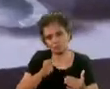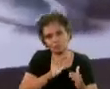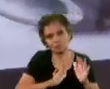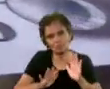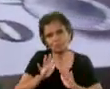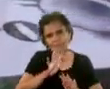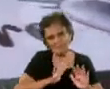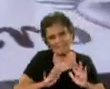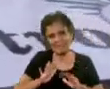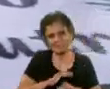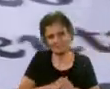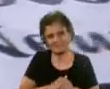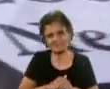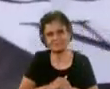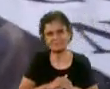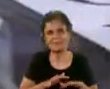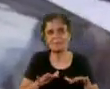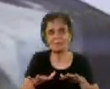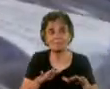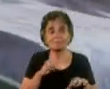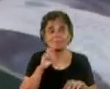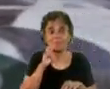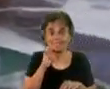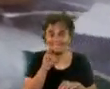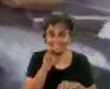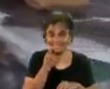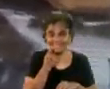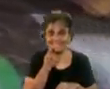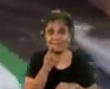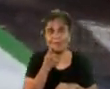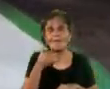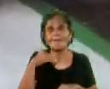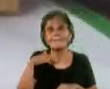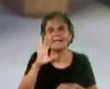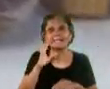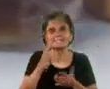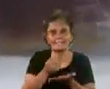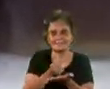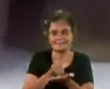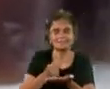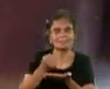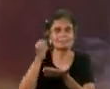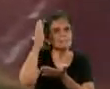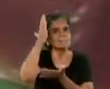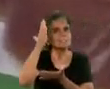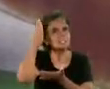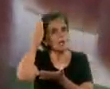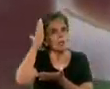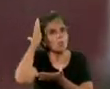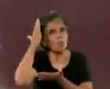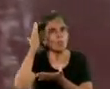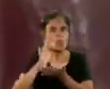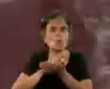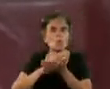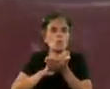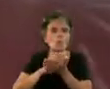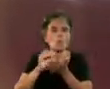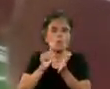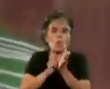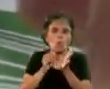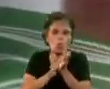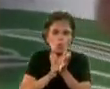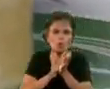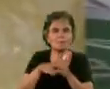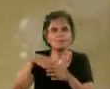es una linda movida. El fuerte es el shampoo y acondicionadores sólidos. Después tengo los oleatos, pasta